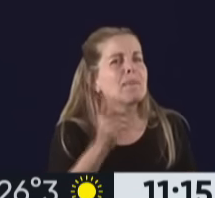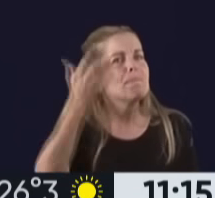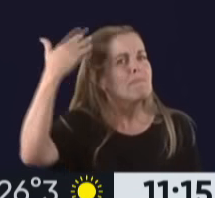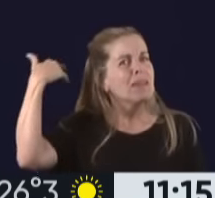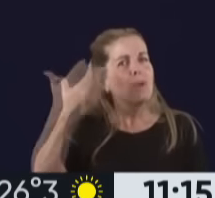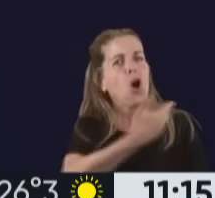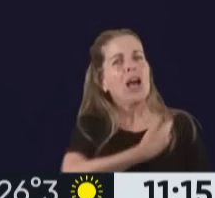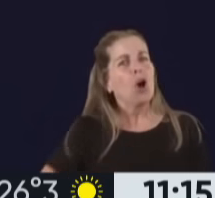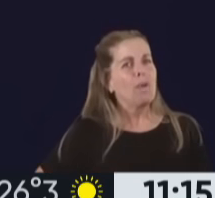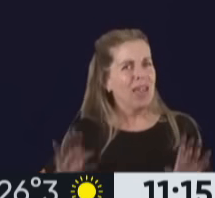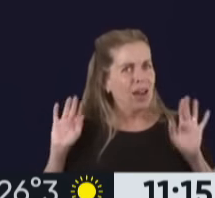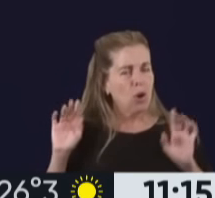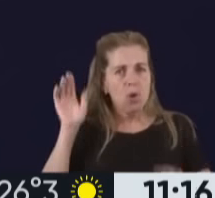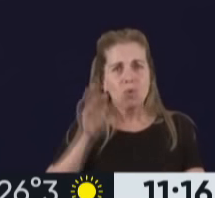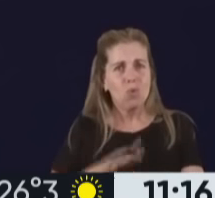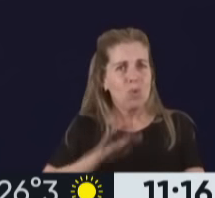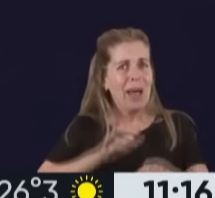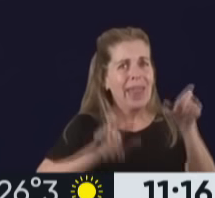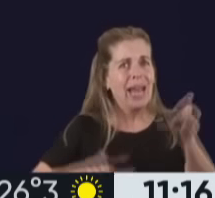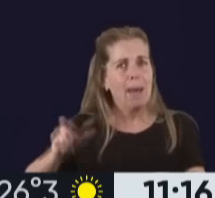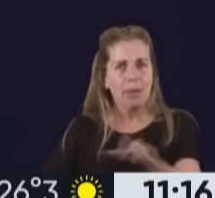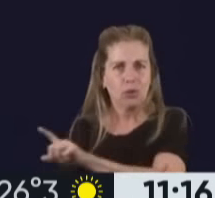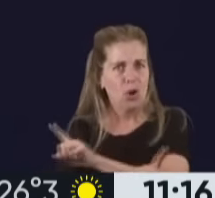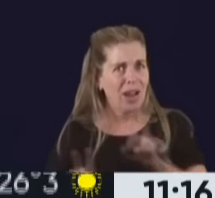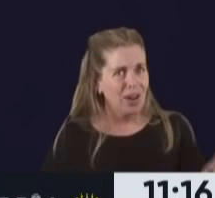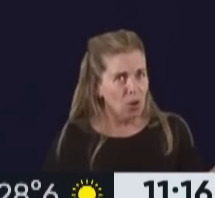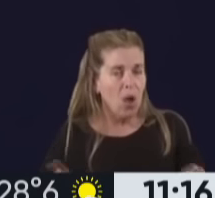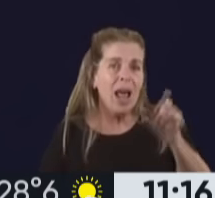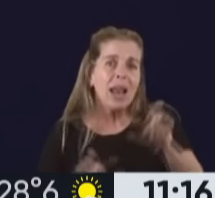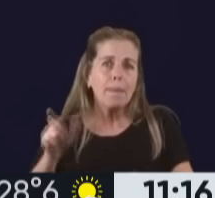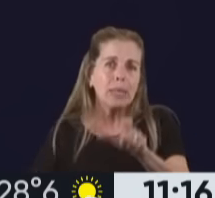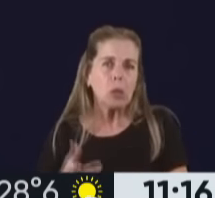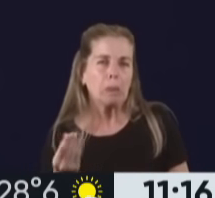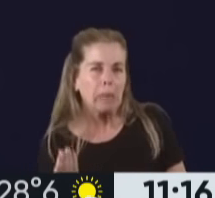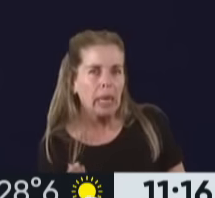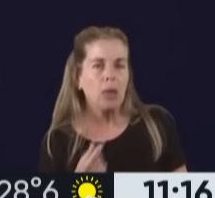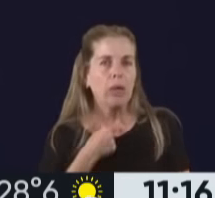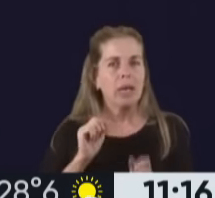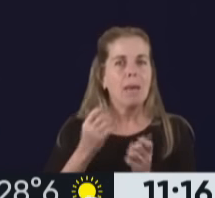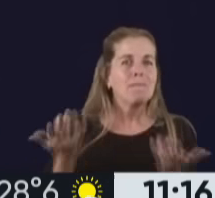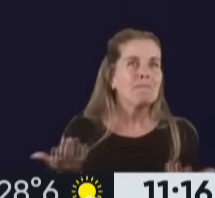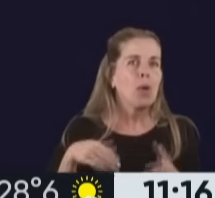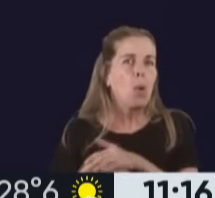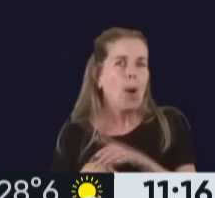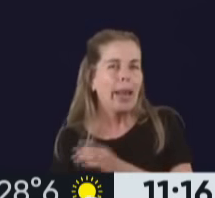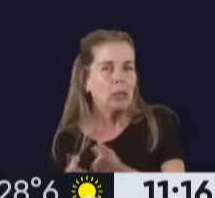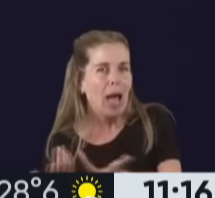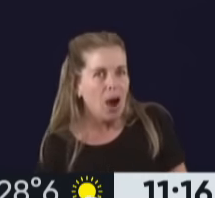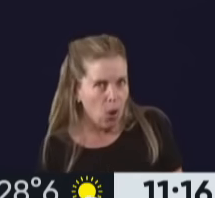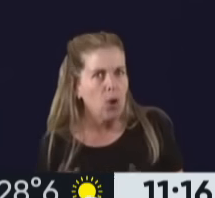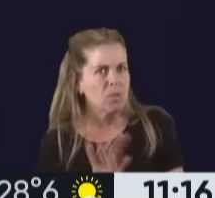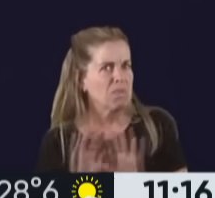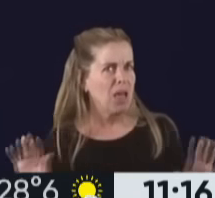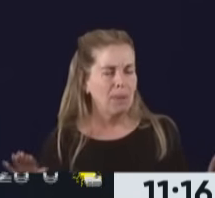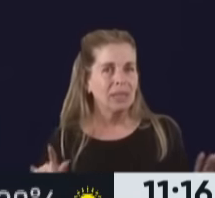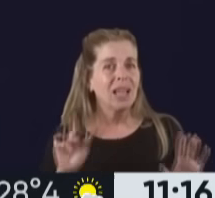de informalidad de la economía argentina y la necesidad de la gente de resguardar sus ahorros por fuera del sistema. Mientras tanto, esa